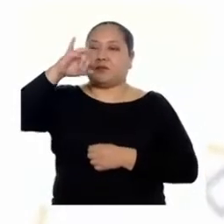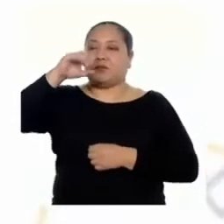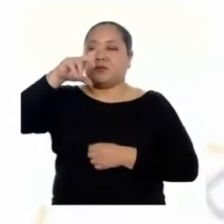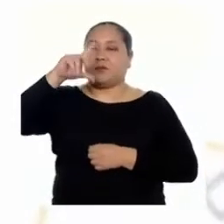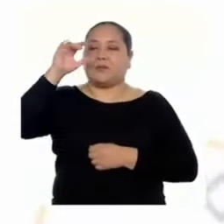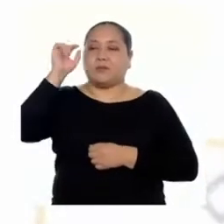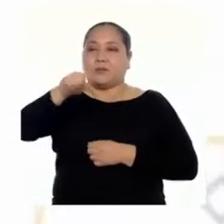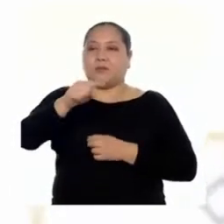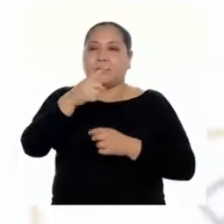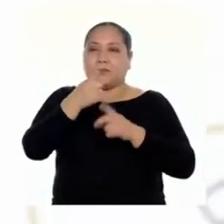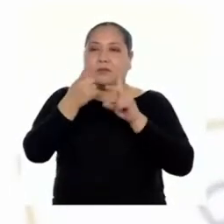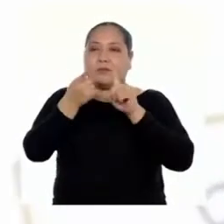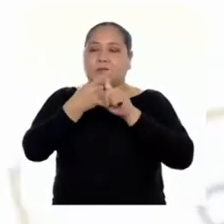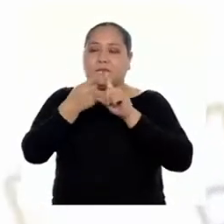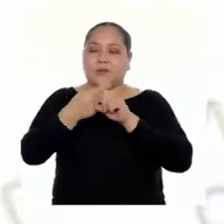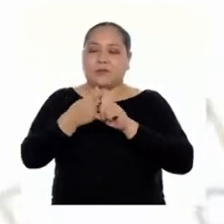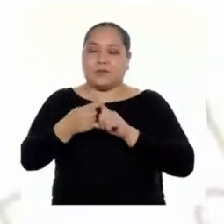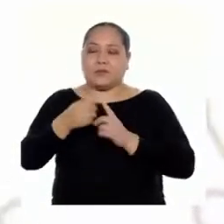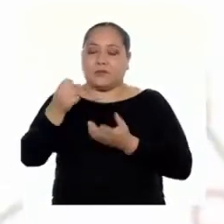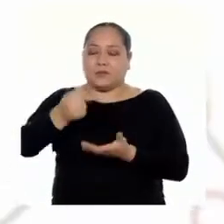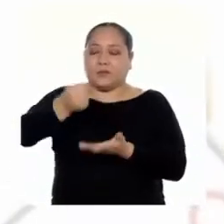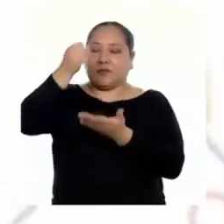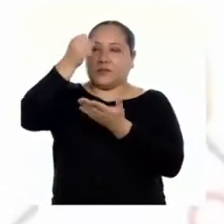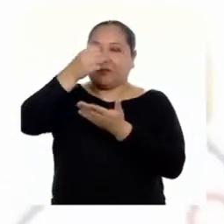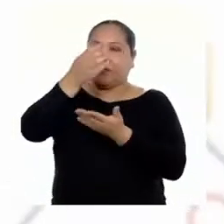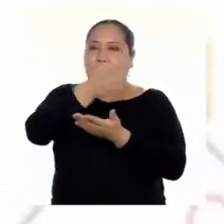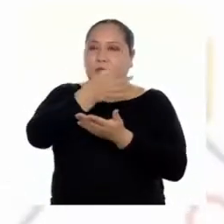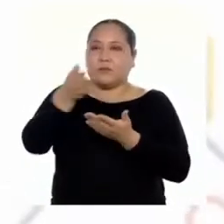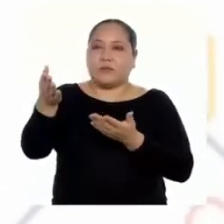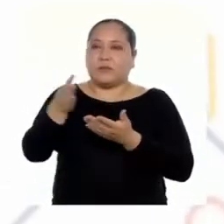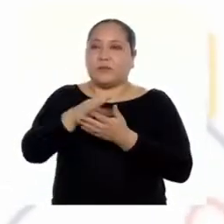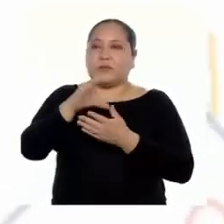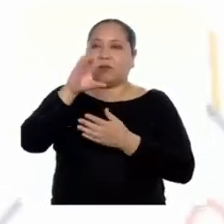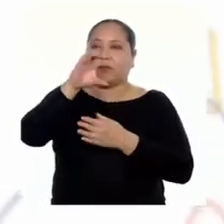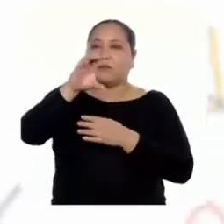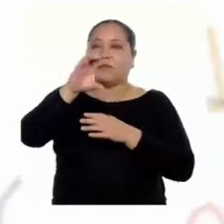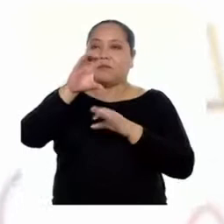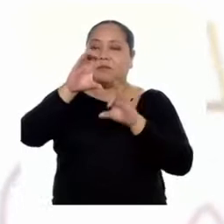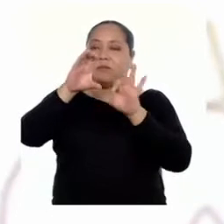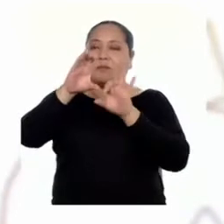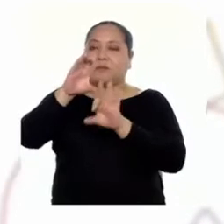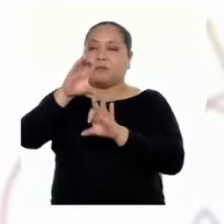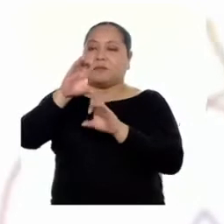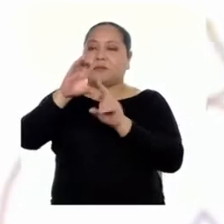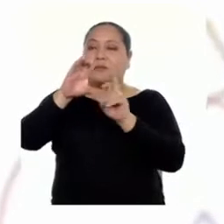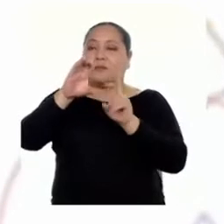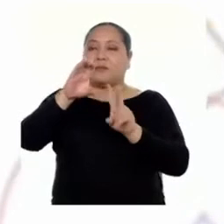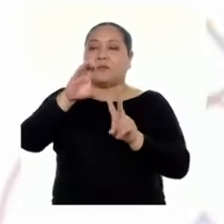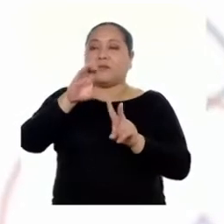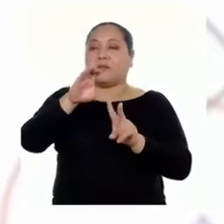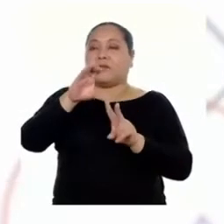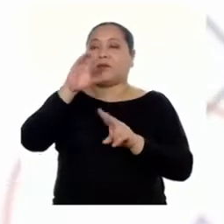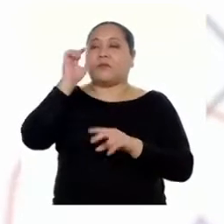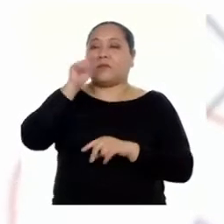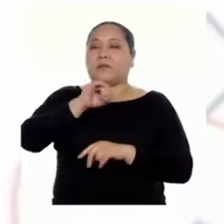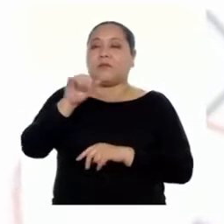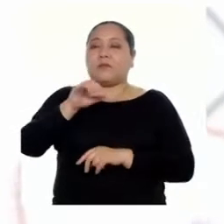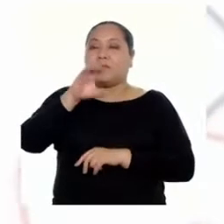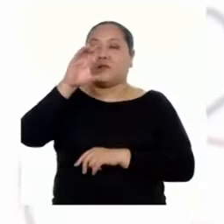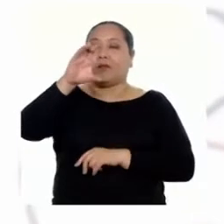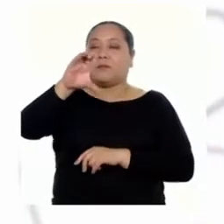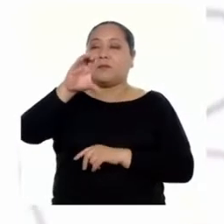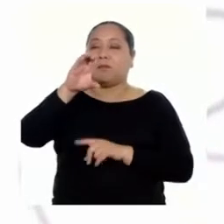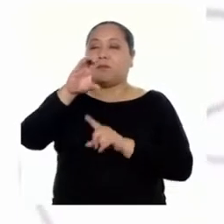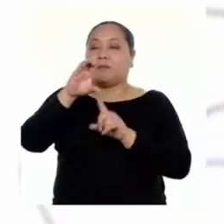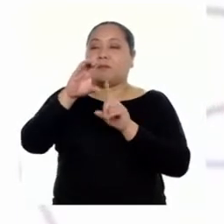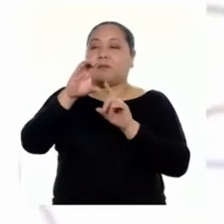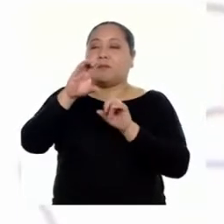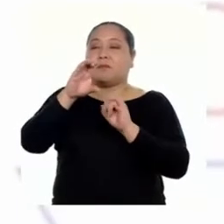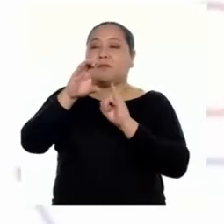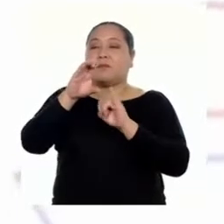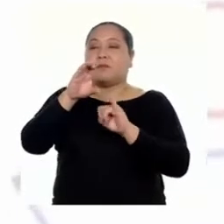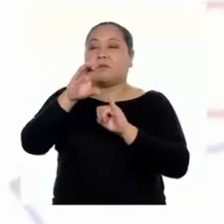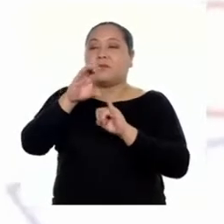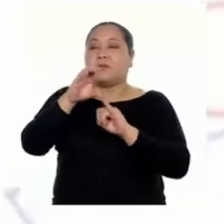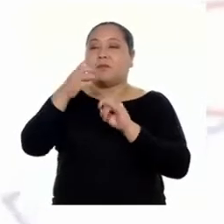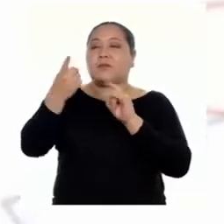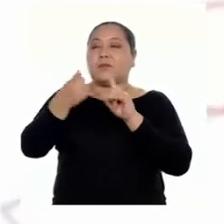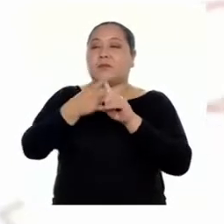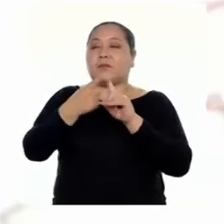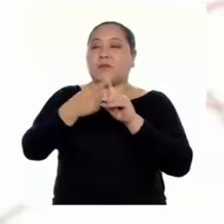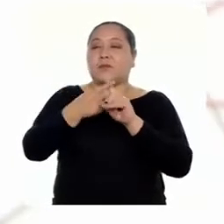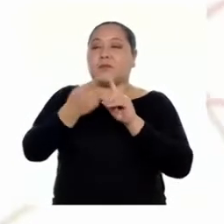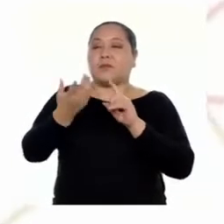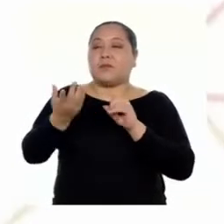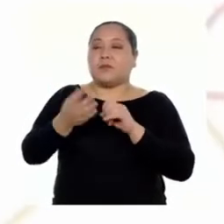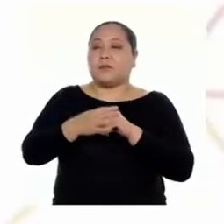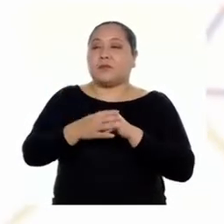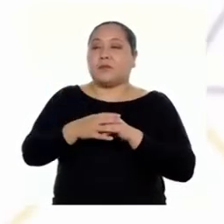la suma de 1 con la tasa, obtenemos que C sub F2 es igual a C sub I, que multiplica al cuadrado de la suma